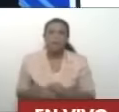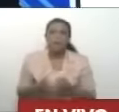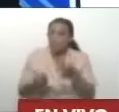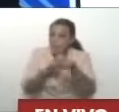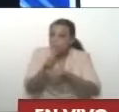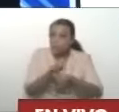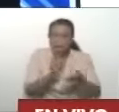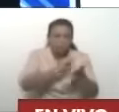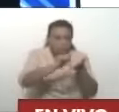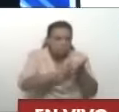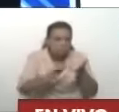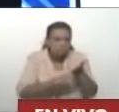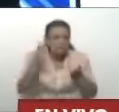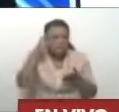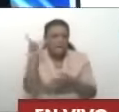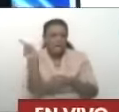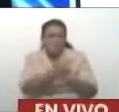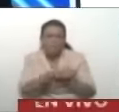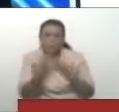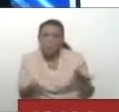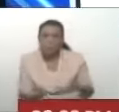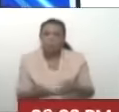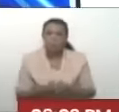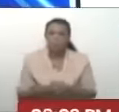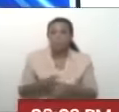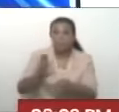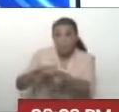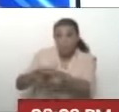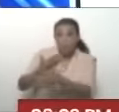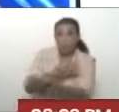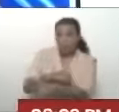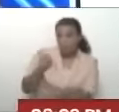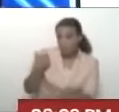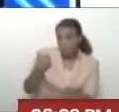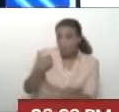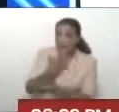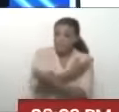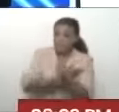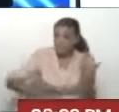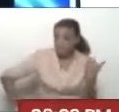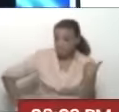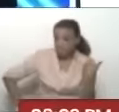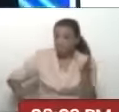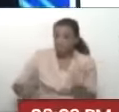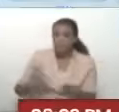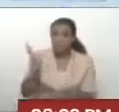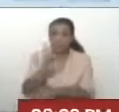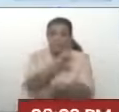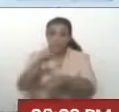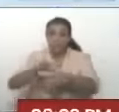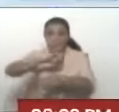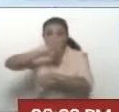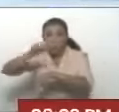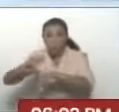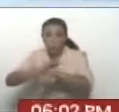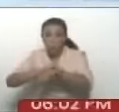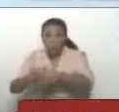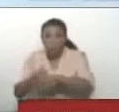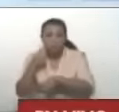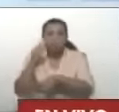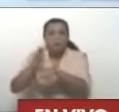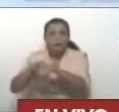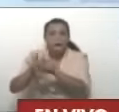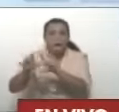elaborar el cronograma de las elecciones presidenciales. Estuve hablando con el presidente de la Asamblea Nacional, el doctor Jorge